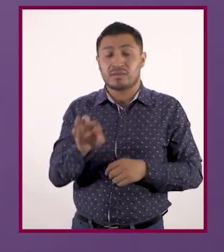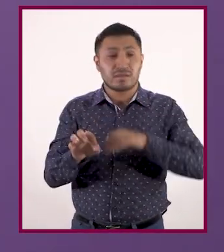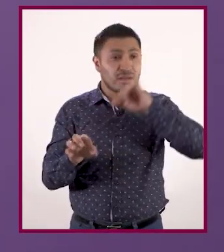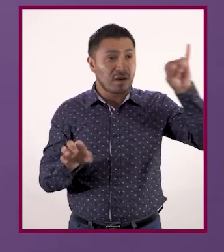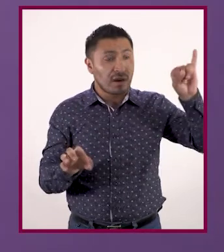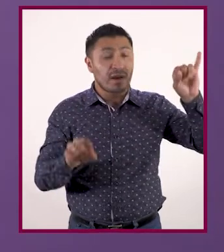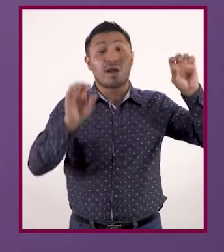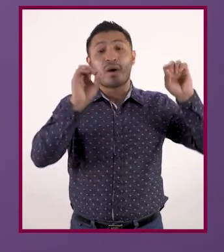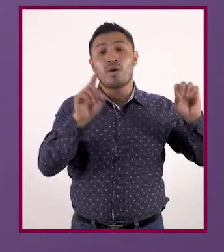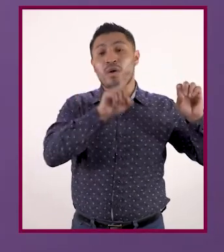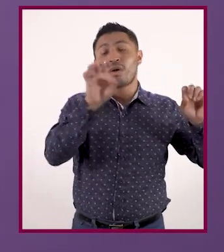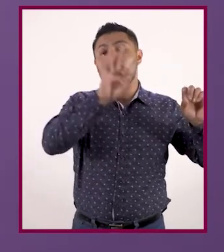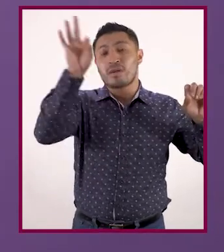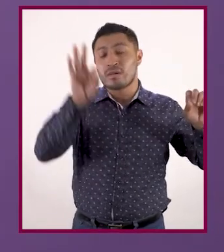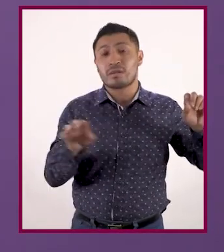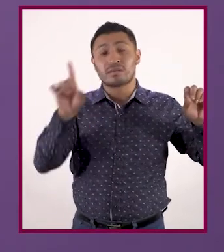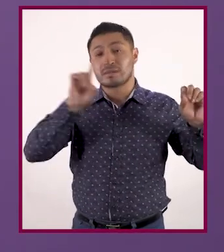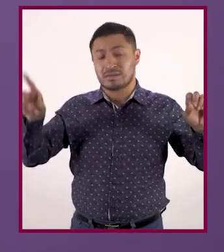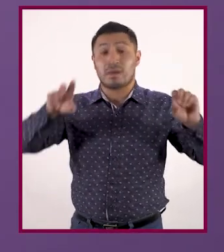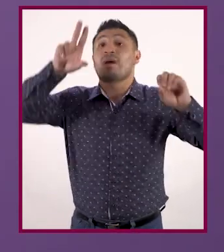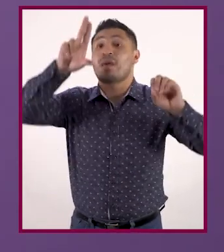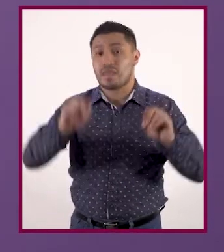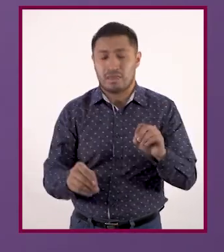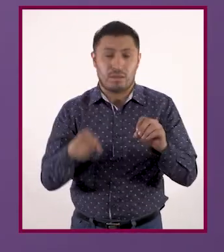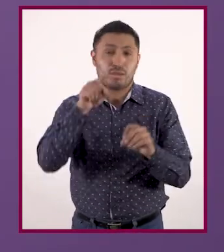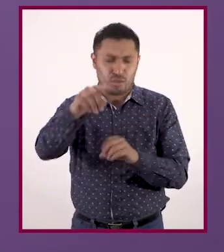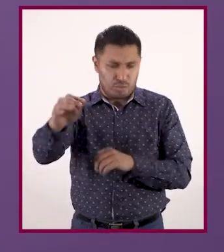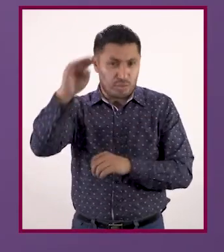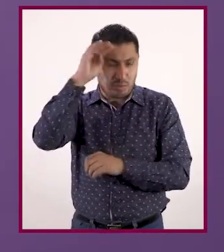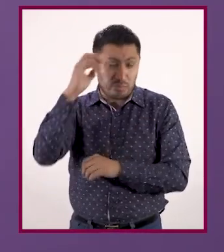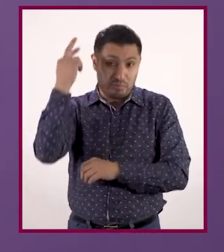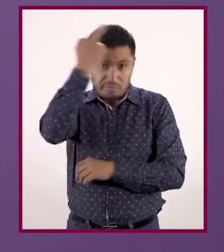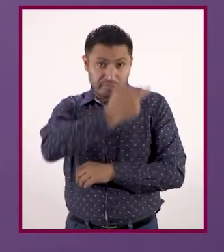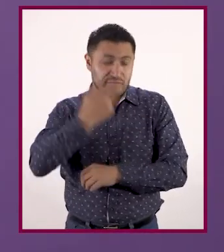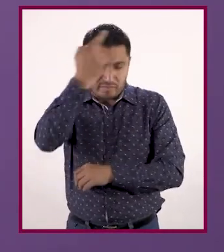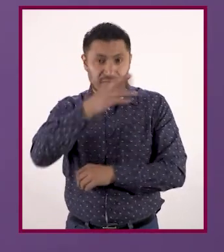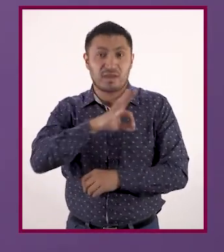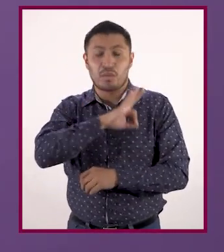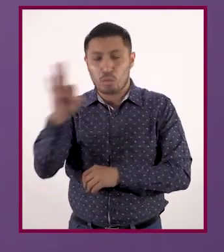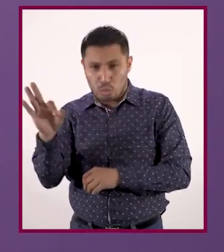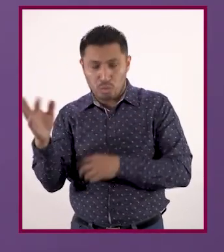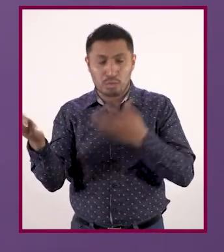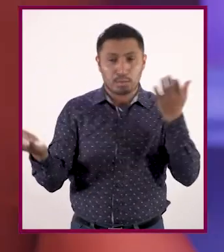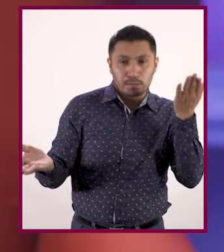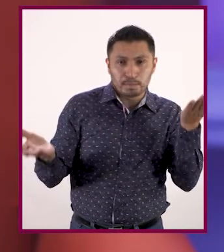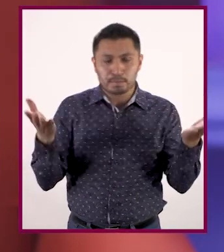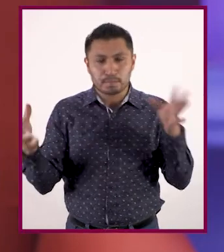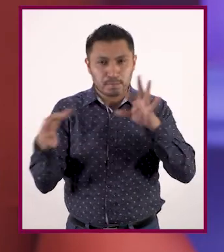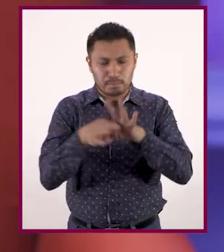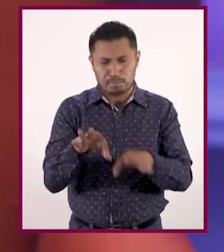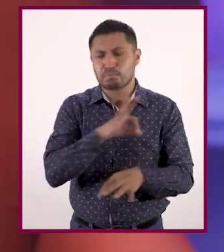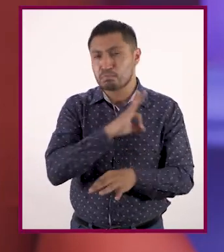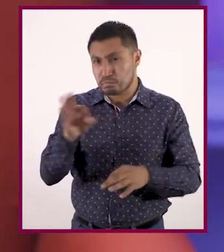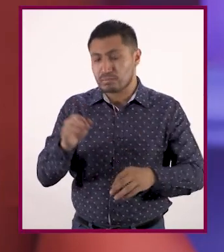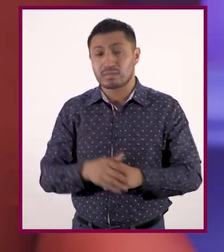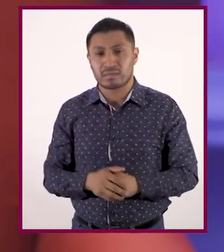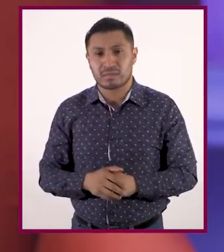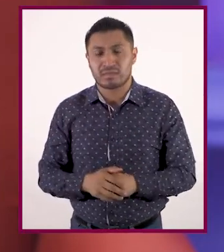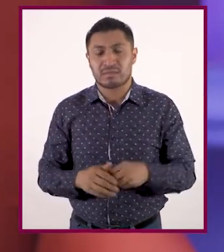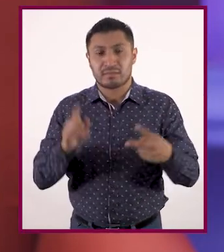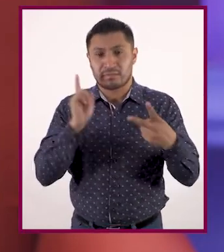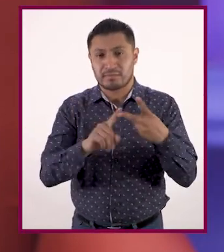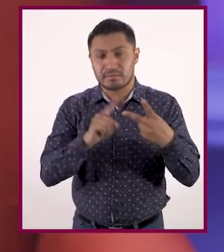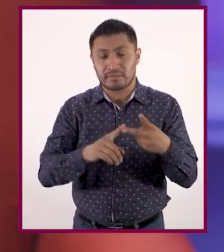nuestra visión del mundo del país o de nuestra comunidad puede oscilar entre ambos espectros dos muchas veces las